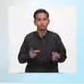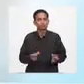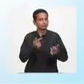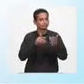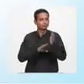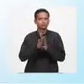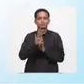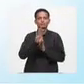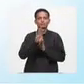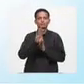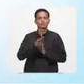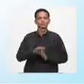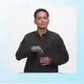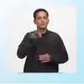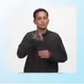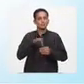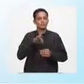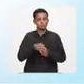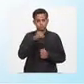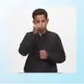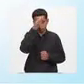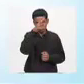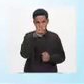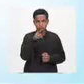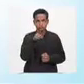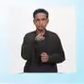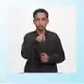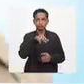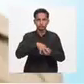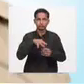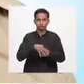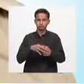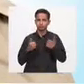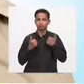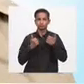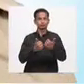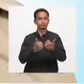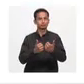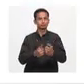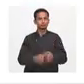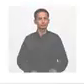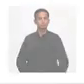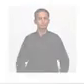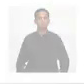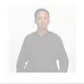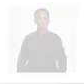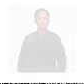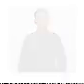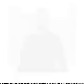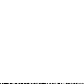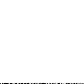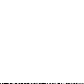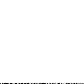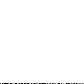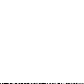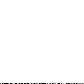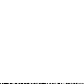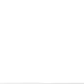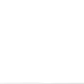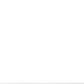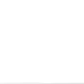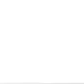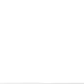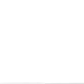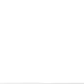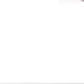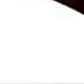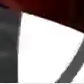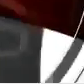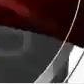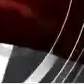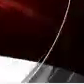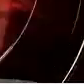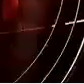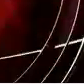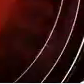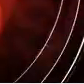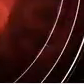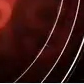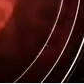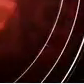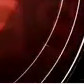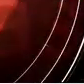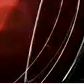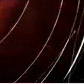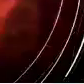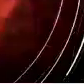los un voto inteligente es un voto bien pensado consejo na uyendo